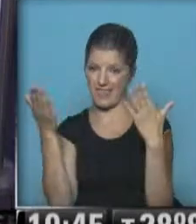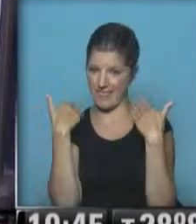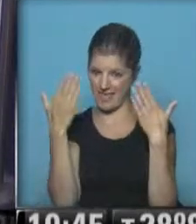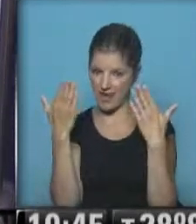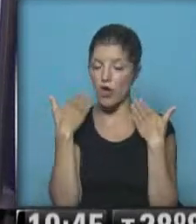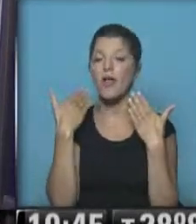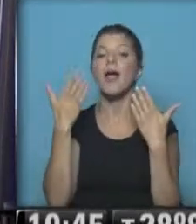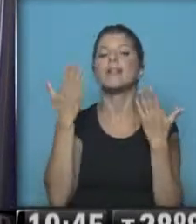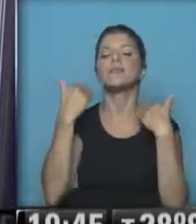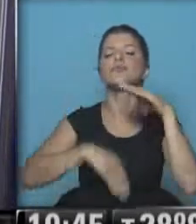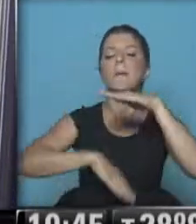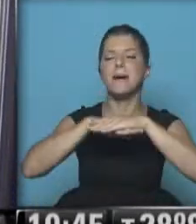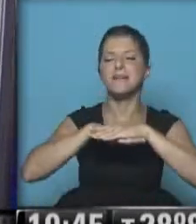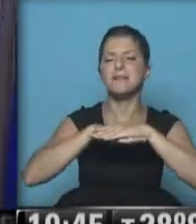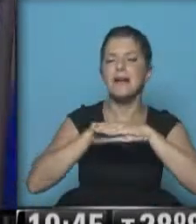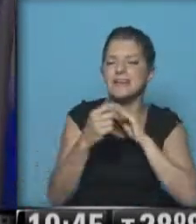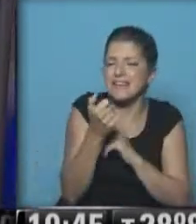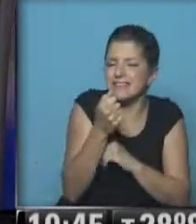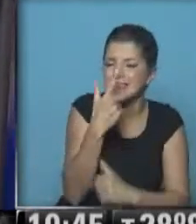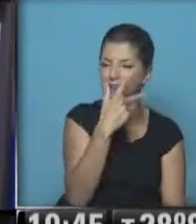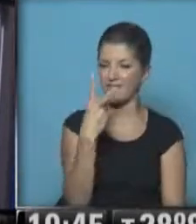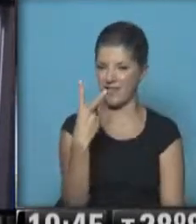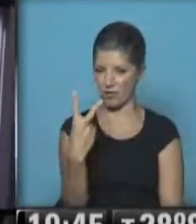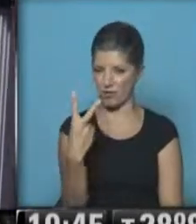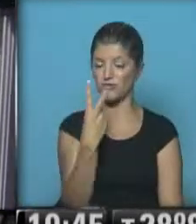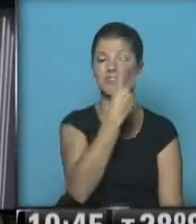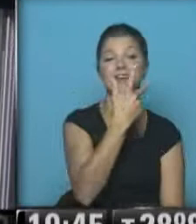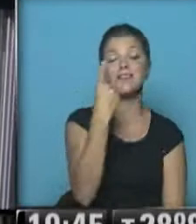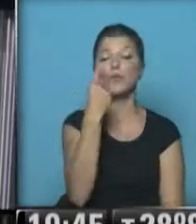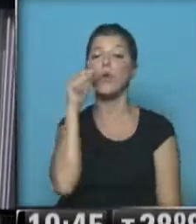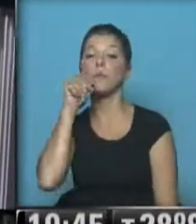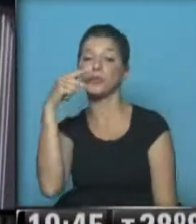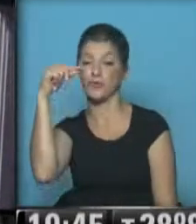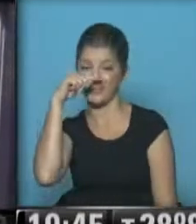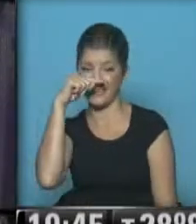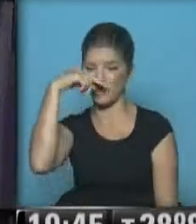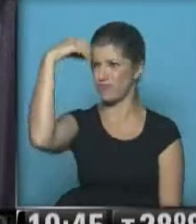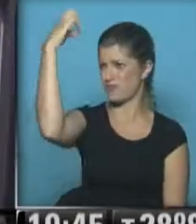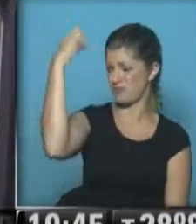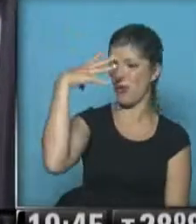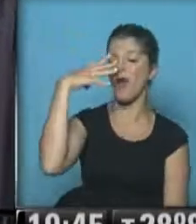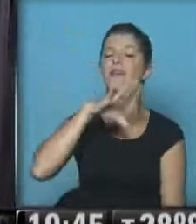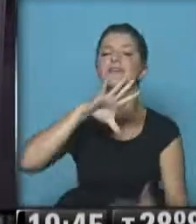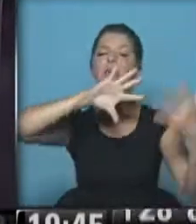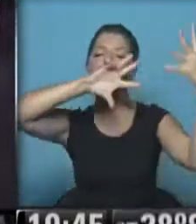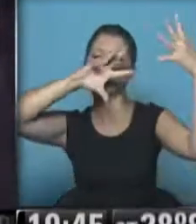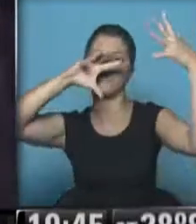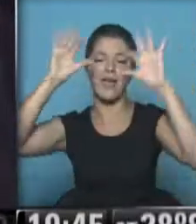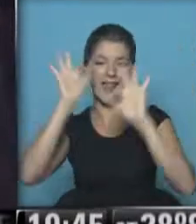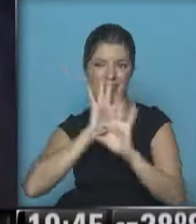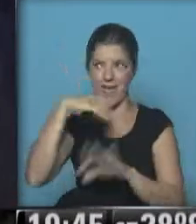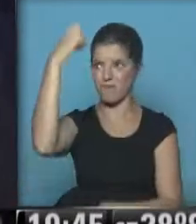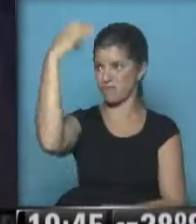la temperatura máxima alcanzó casi los 32 grados 31 grados 7 décimos en una jornada a pleno sol casi con cielo despejado mañana